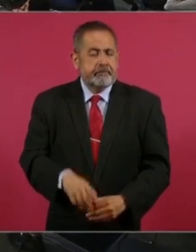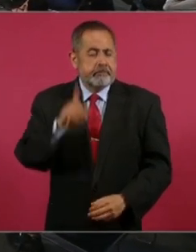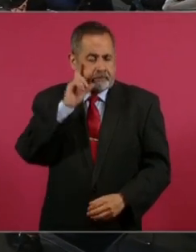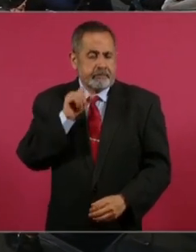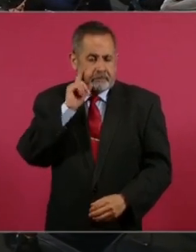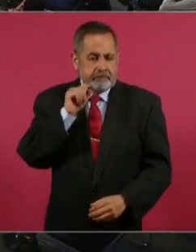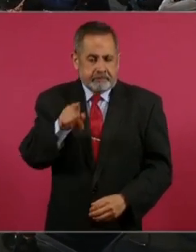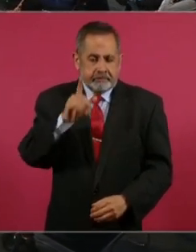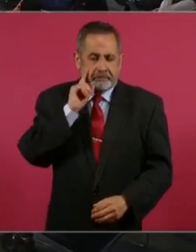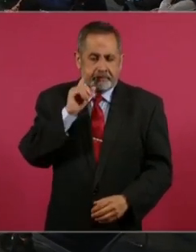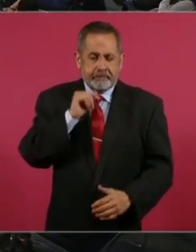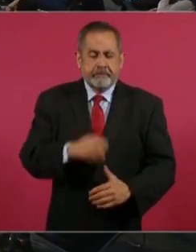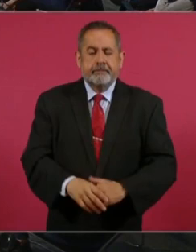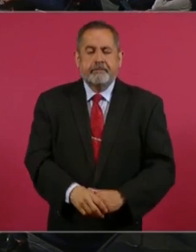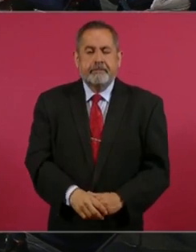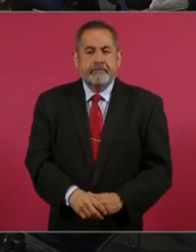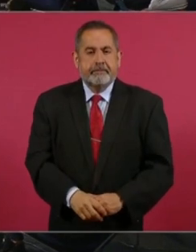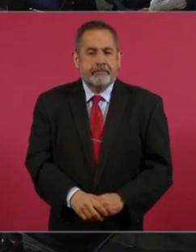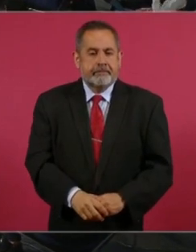Mañana.